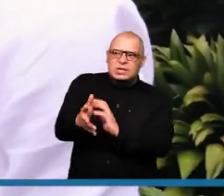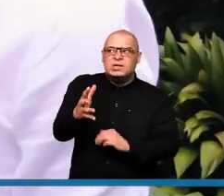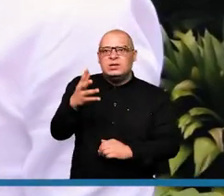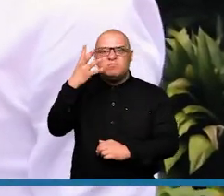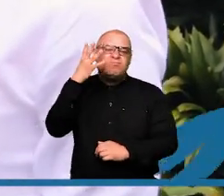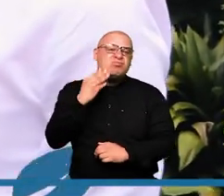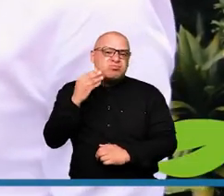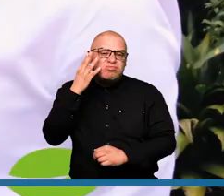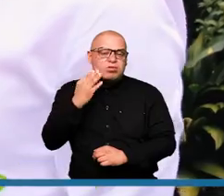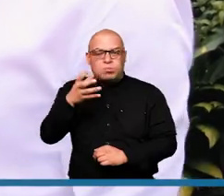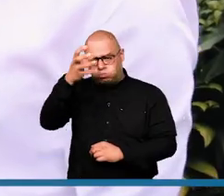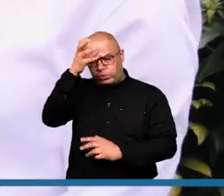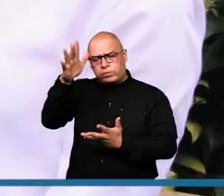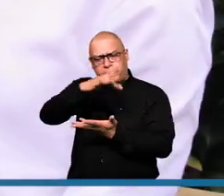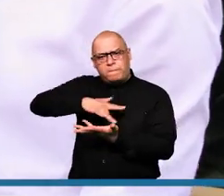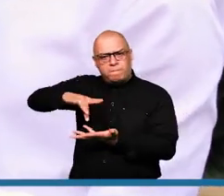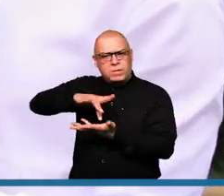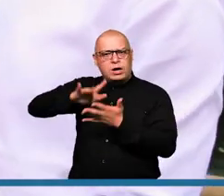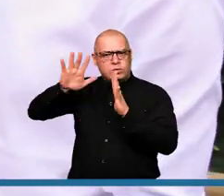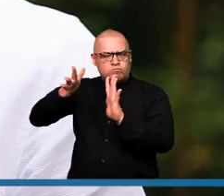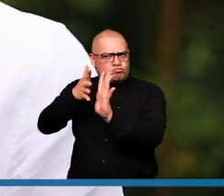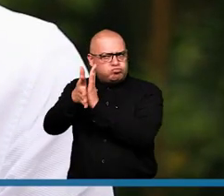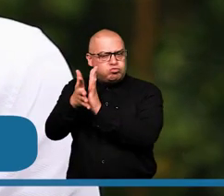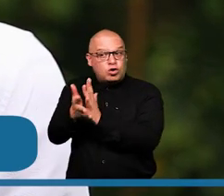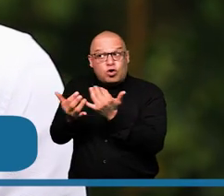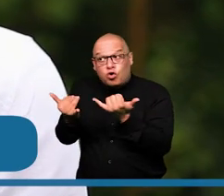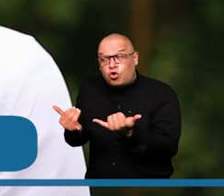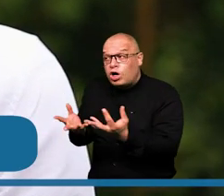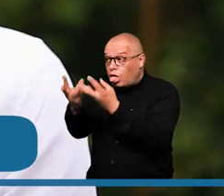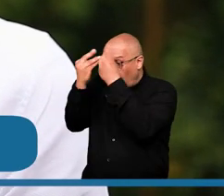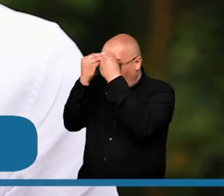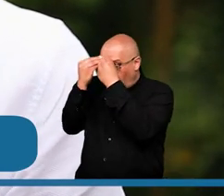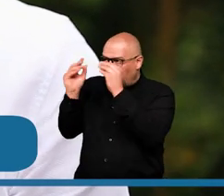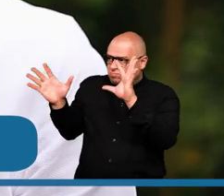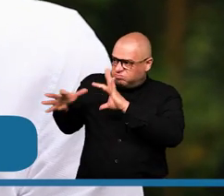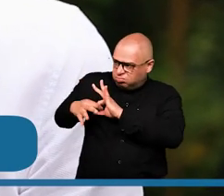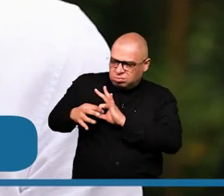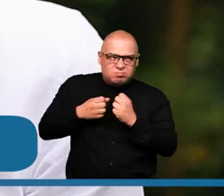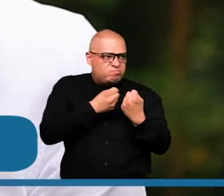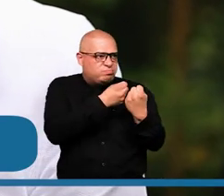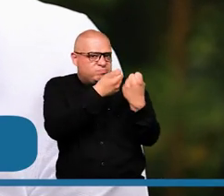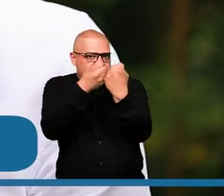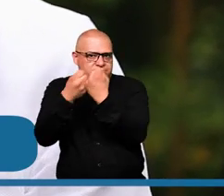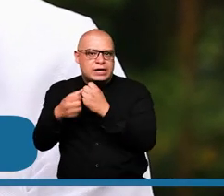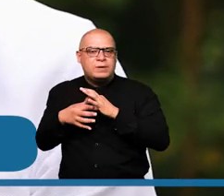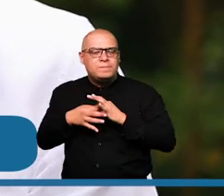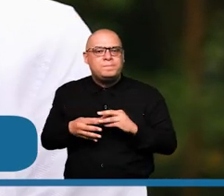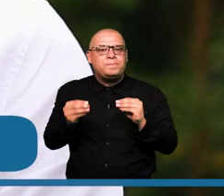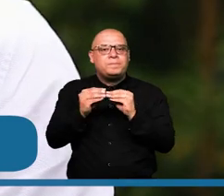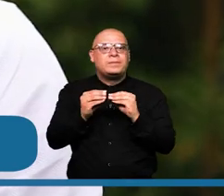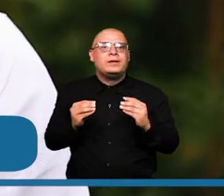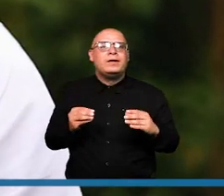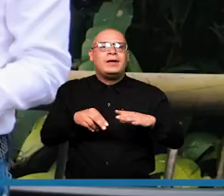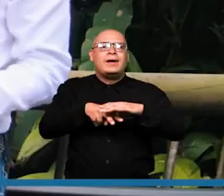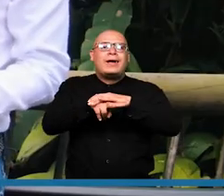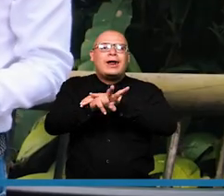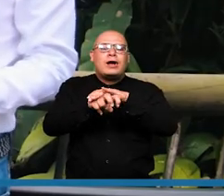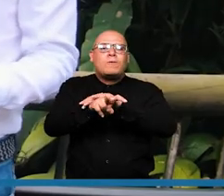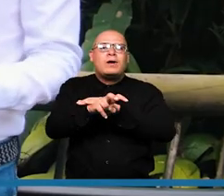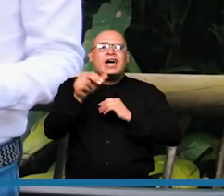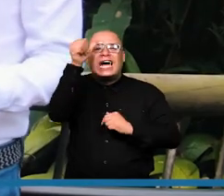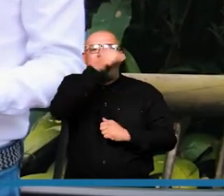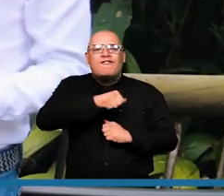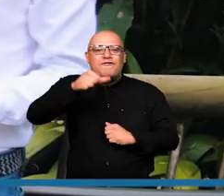y experticio que tiene el Parque de la Conservación es lo que hoy nos ha permitido generar unas sinergias, y venimos trabajándolo. Tema de caracoles